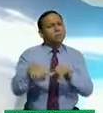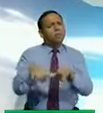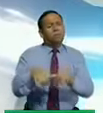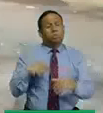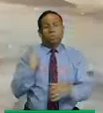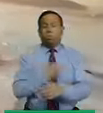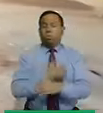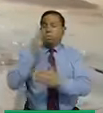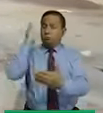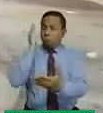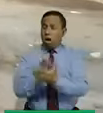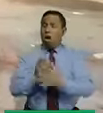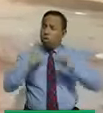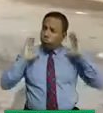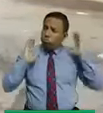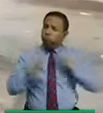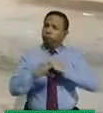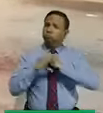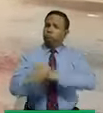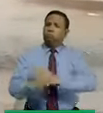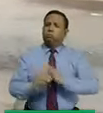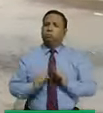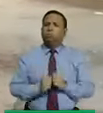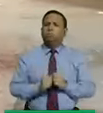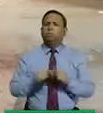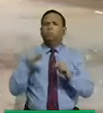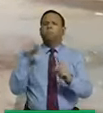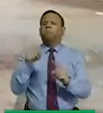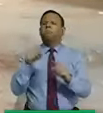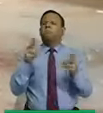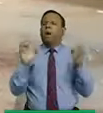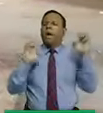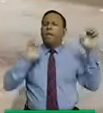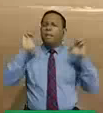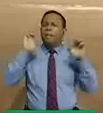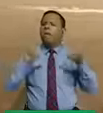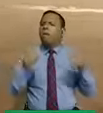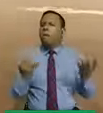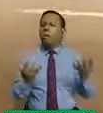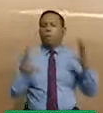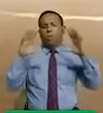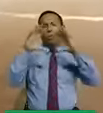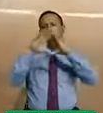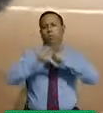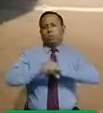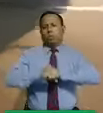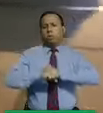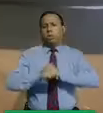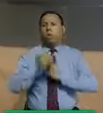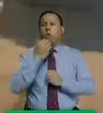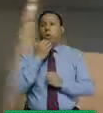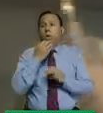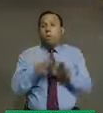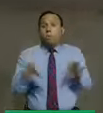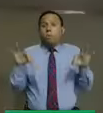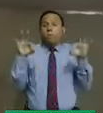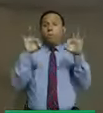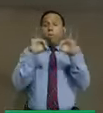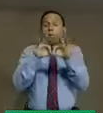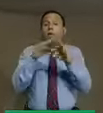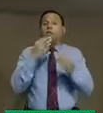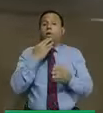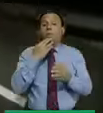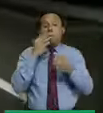dura. La estrategia en este punto, principalmente en horas de la noche, es cruzar en caravana, resguardados por